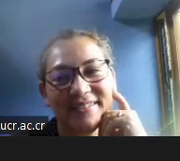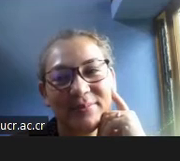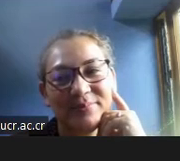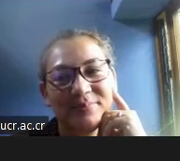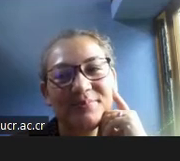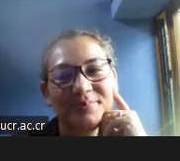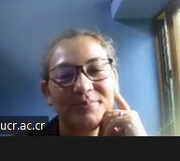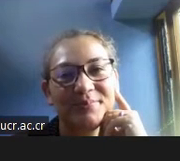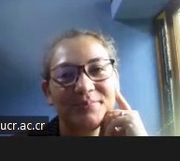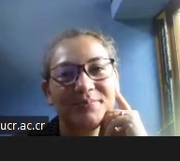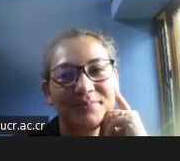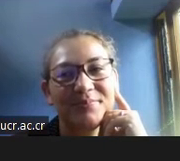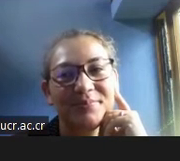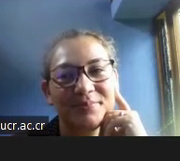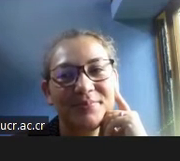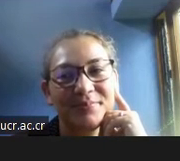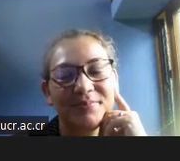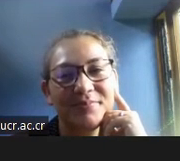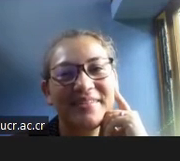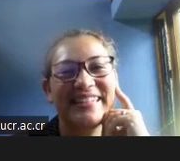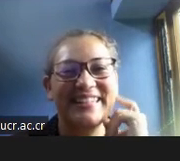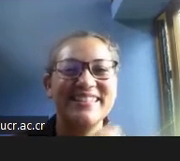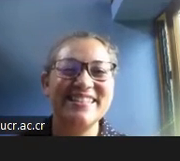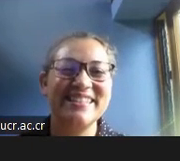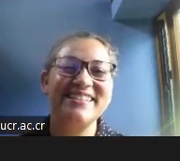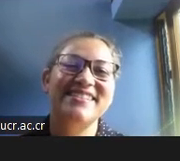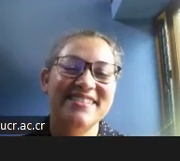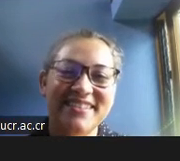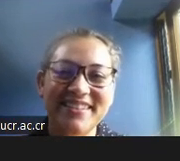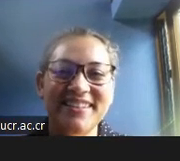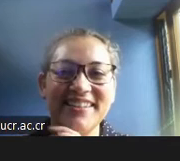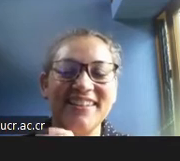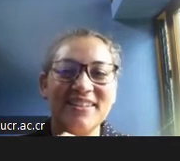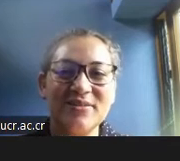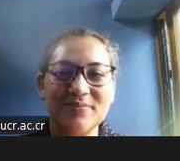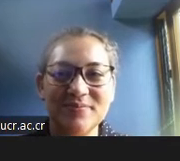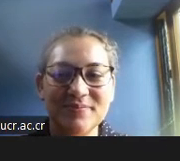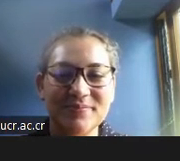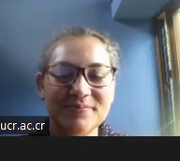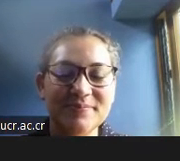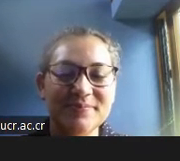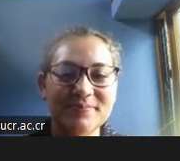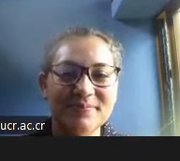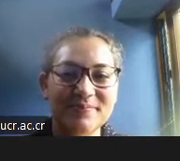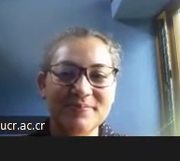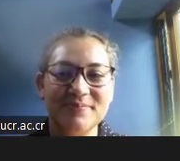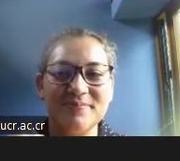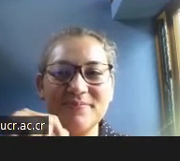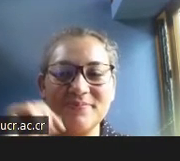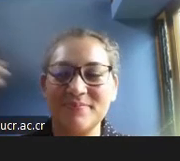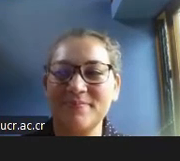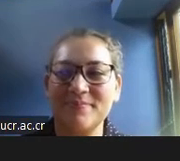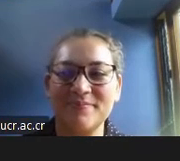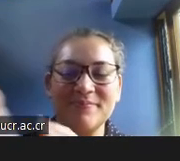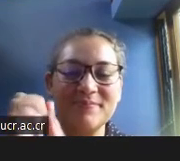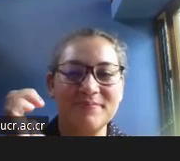ok, ya ni me acuerdo cómo se conecta el video BIM, por ejemplo, ¿verdad? Entonces, por eso fue que digo yo,